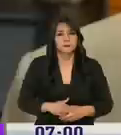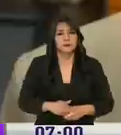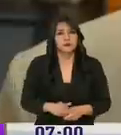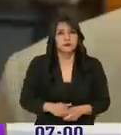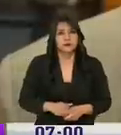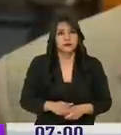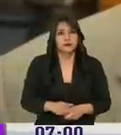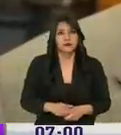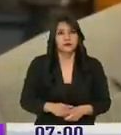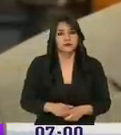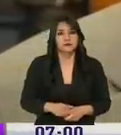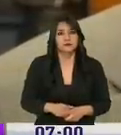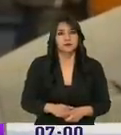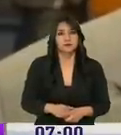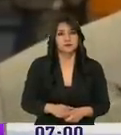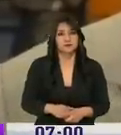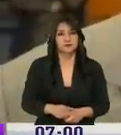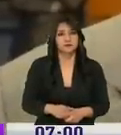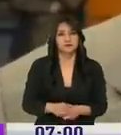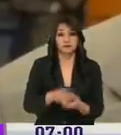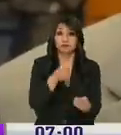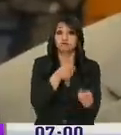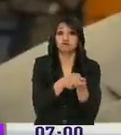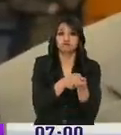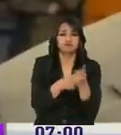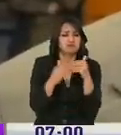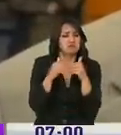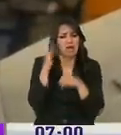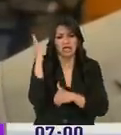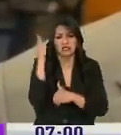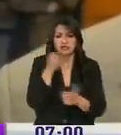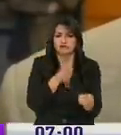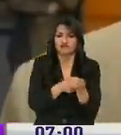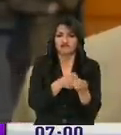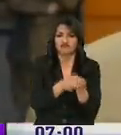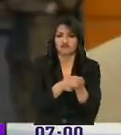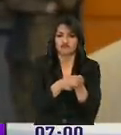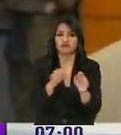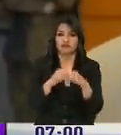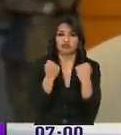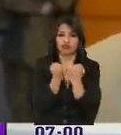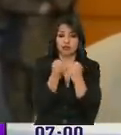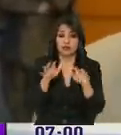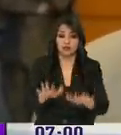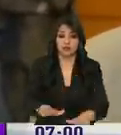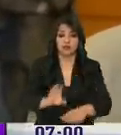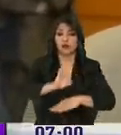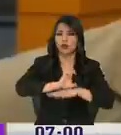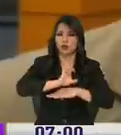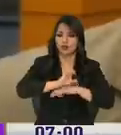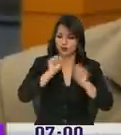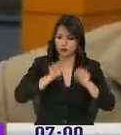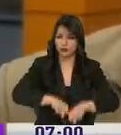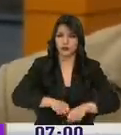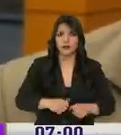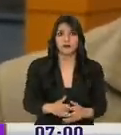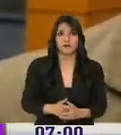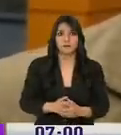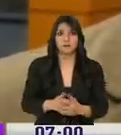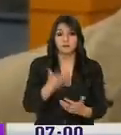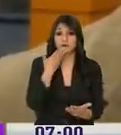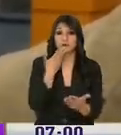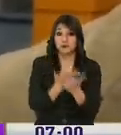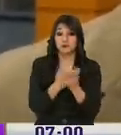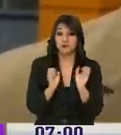ser colaborar lo que más podemos con la sociedad de aquí de ecuatoriana. Y estoy agradecido de tener la